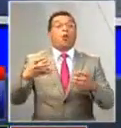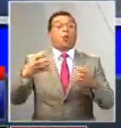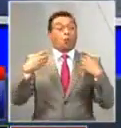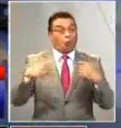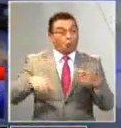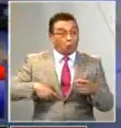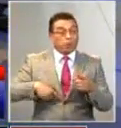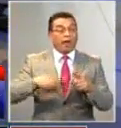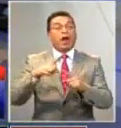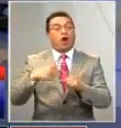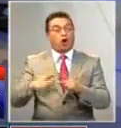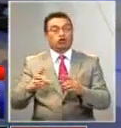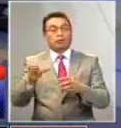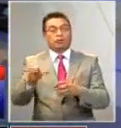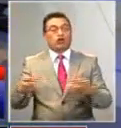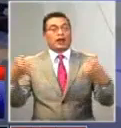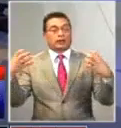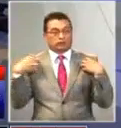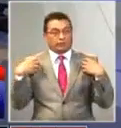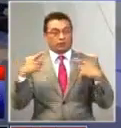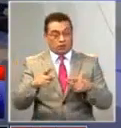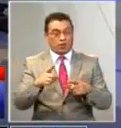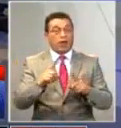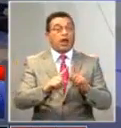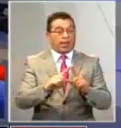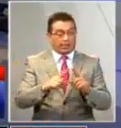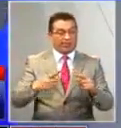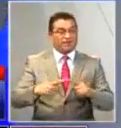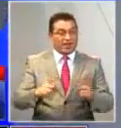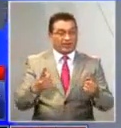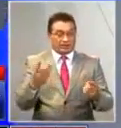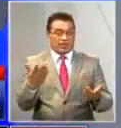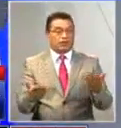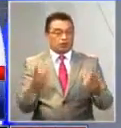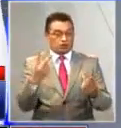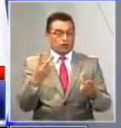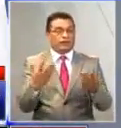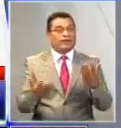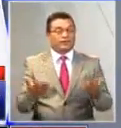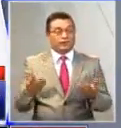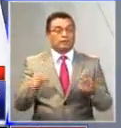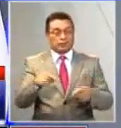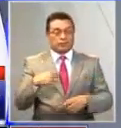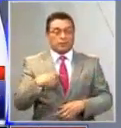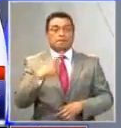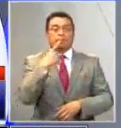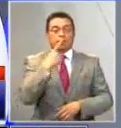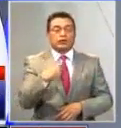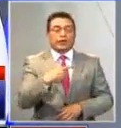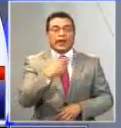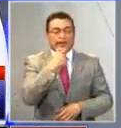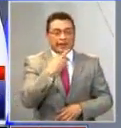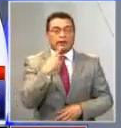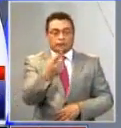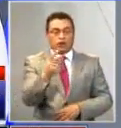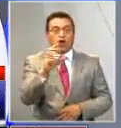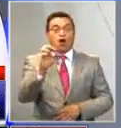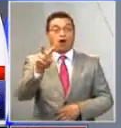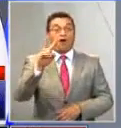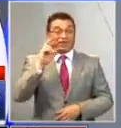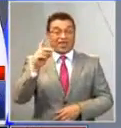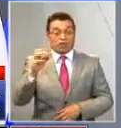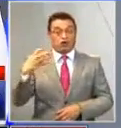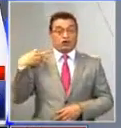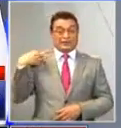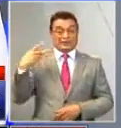Por supuesto, hay culpables penales, claro. Responsables penales, pero también responsables administrativos. Entonces, la pregunta que yo quiero hacer al comandante Oviedo en la próxima sesión es